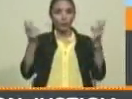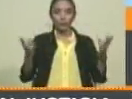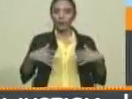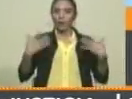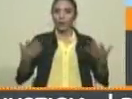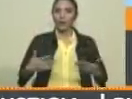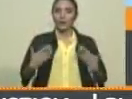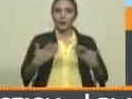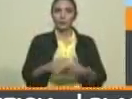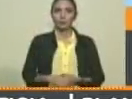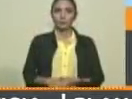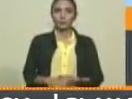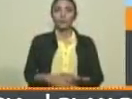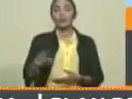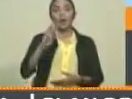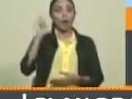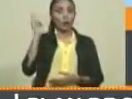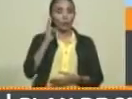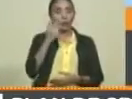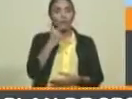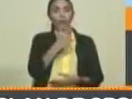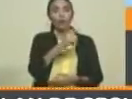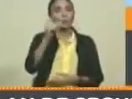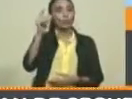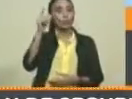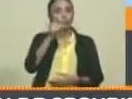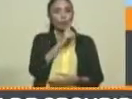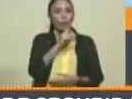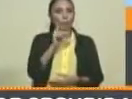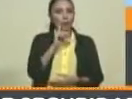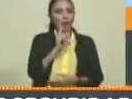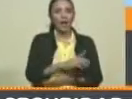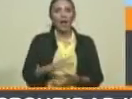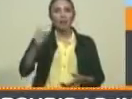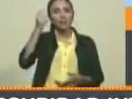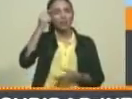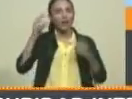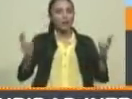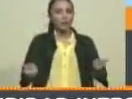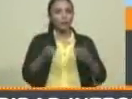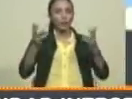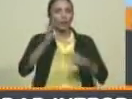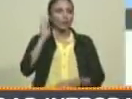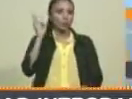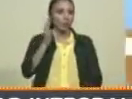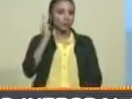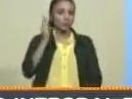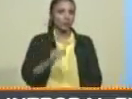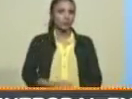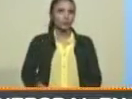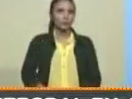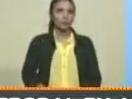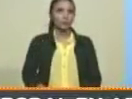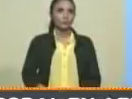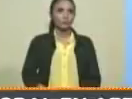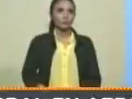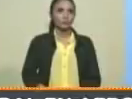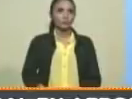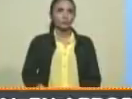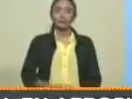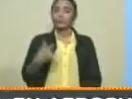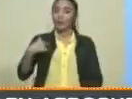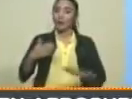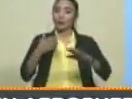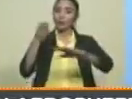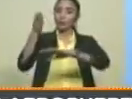de la gran victoria de Washington, así la nombro yo, ha sido la gran victoria de Washington. Hemos ido a